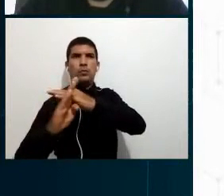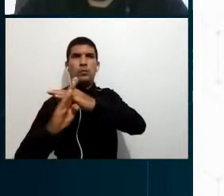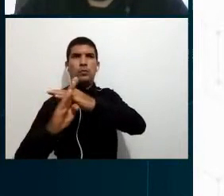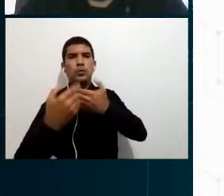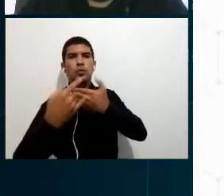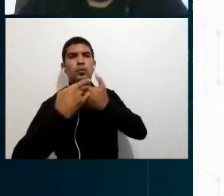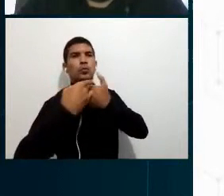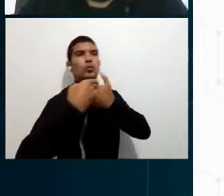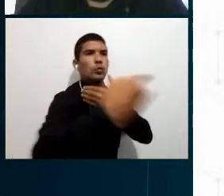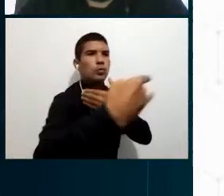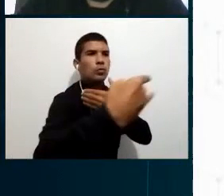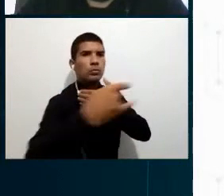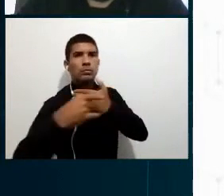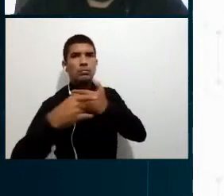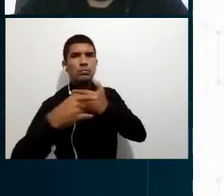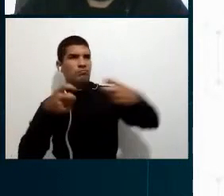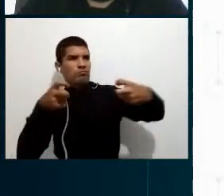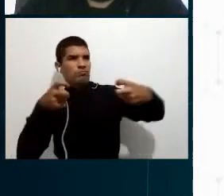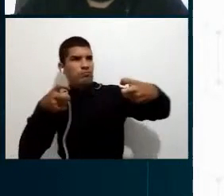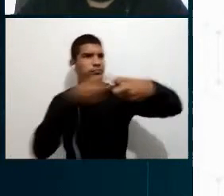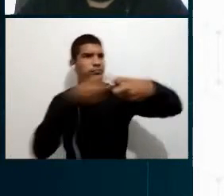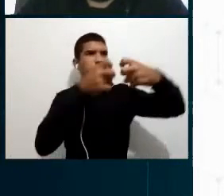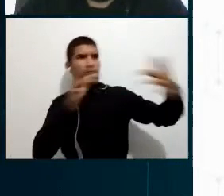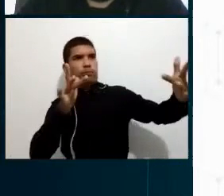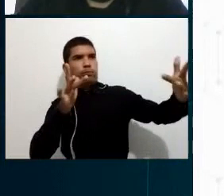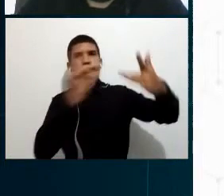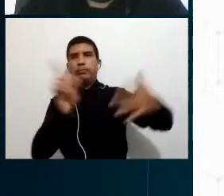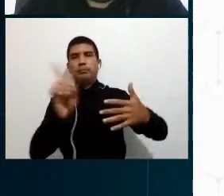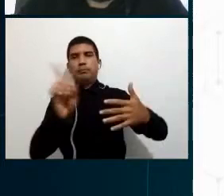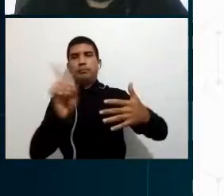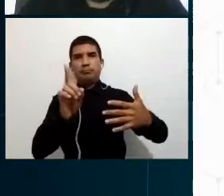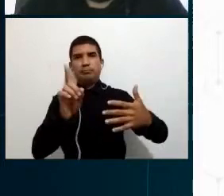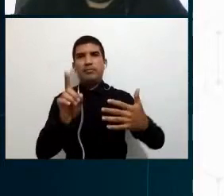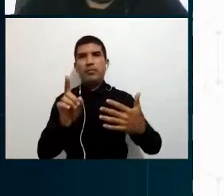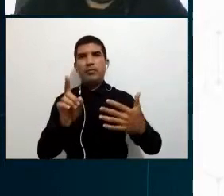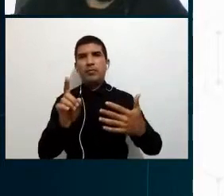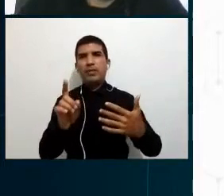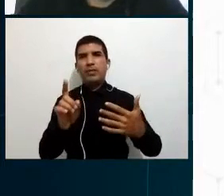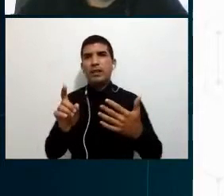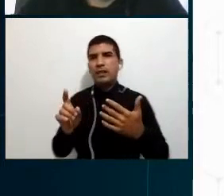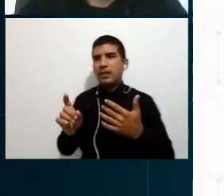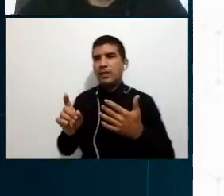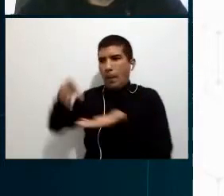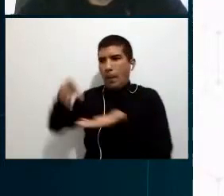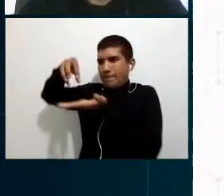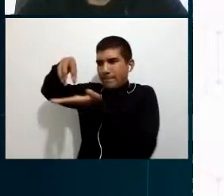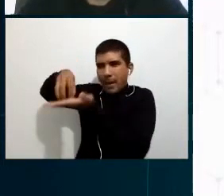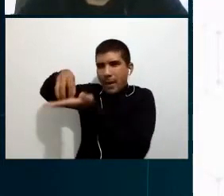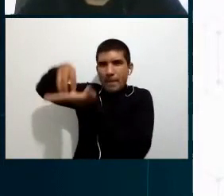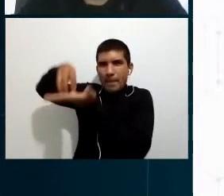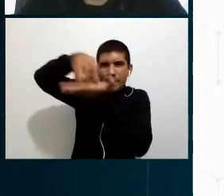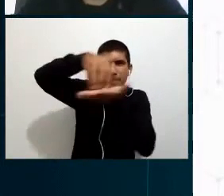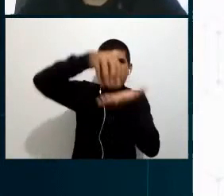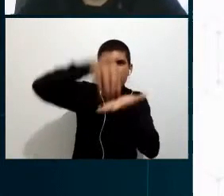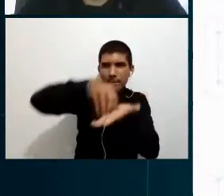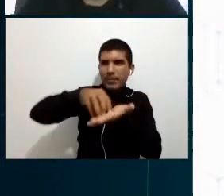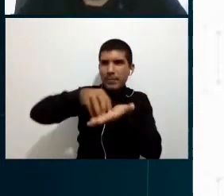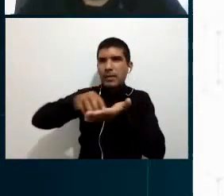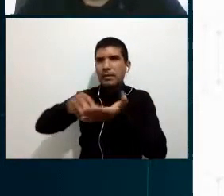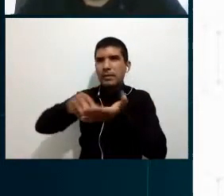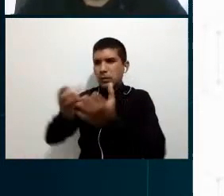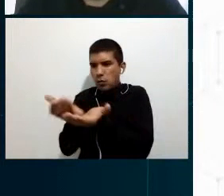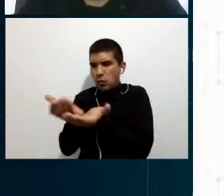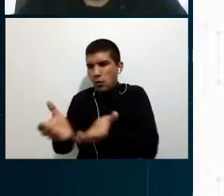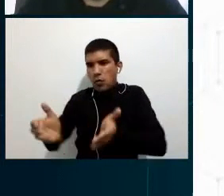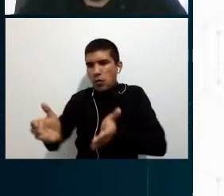los transformadores de corriente y transformadores de tensión, y por acá tendríamos la llegada del cable. Pues esto,